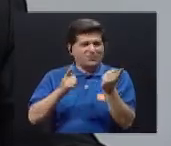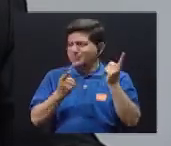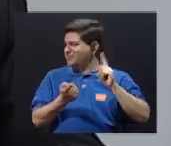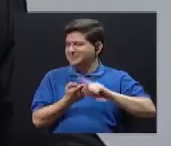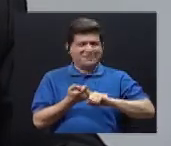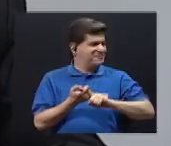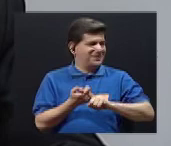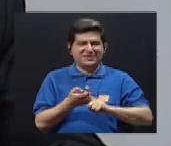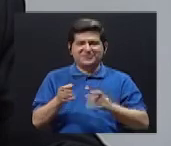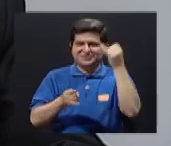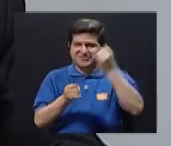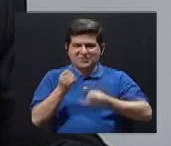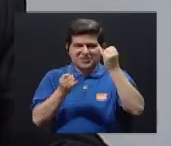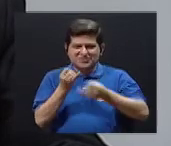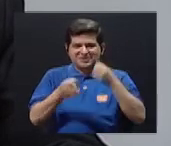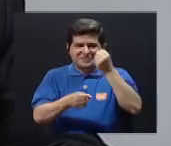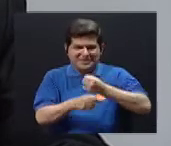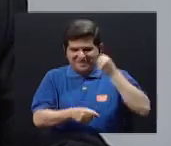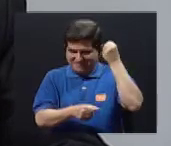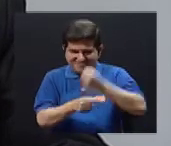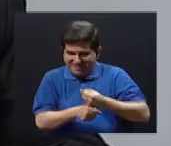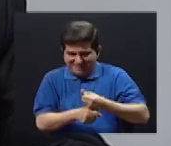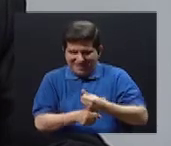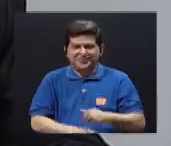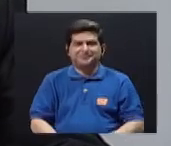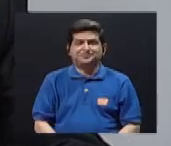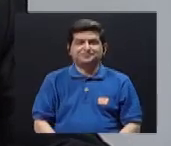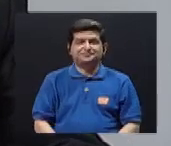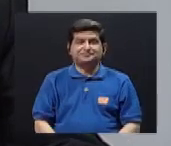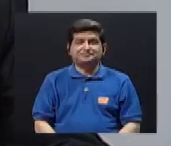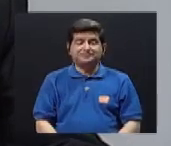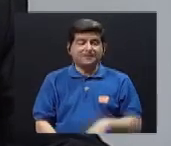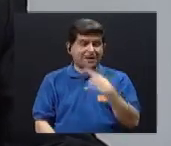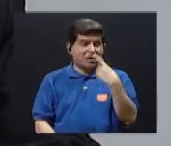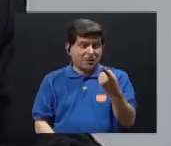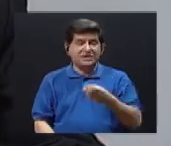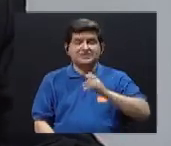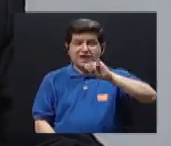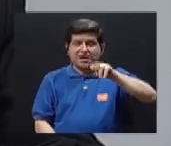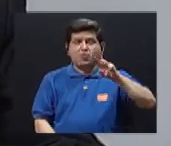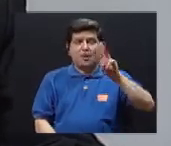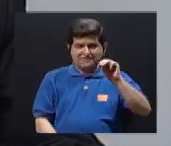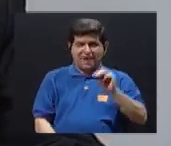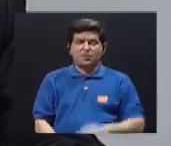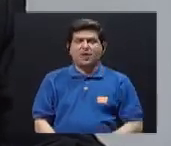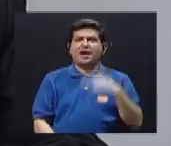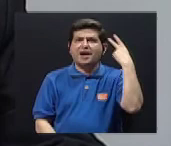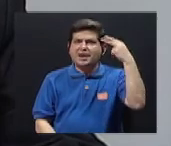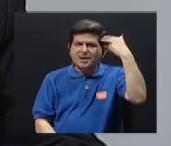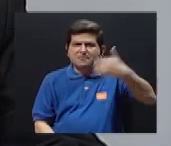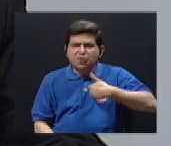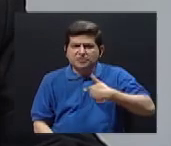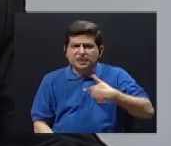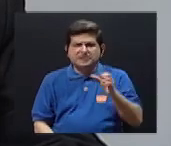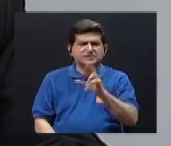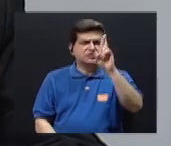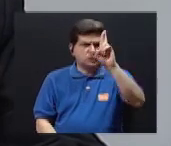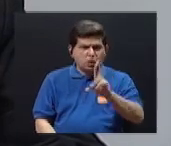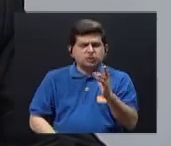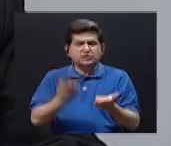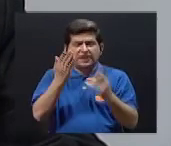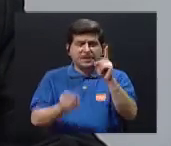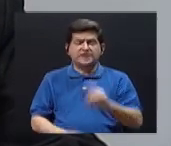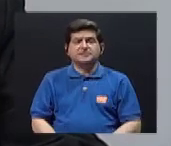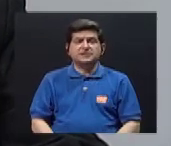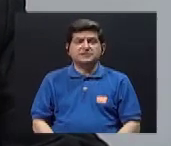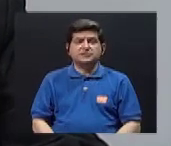nuevos amigos después de que finalizara la producción. Y es de eso que conversaba Juanma acerca de la hipótesis que teníamos, era que Costa